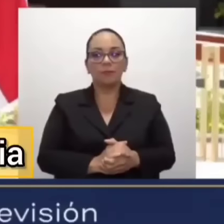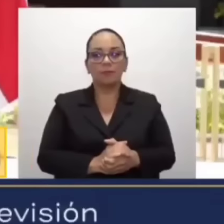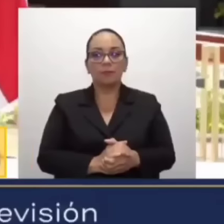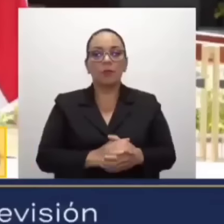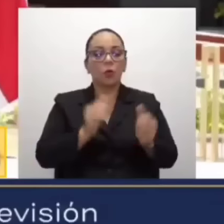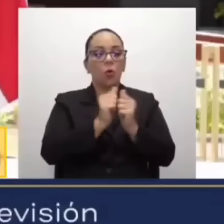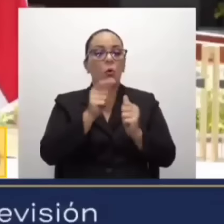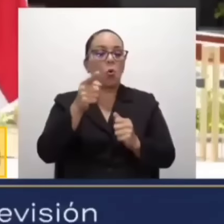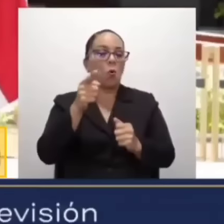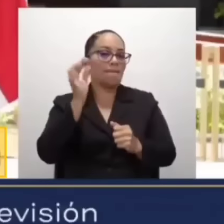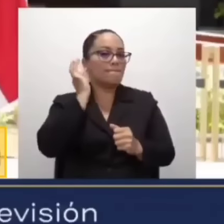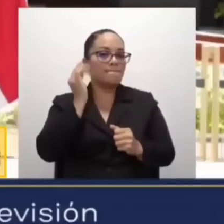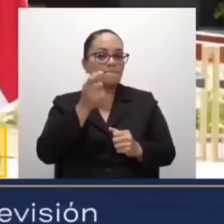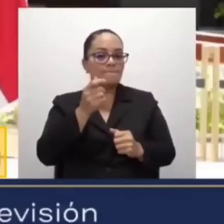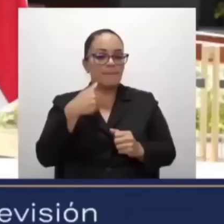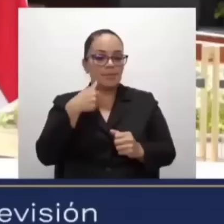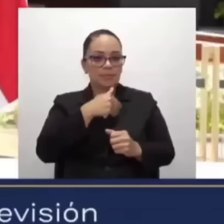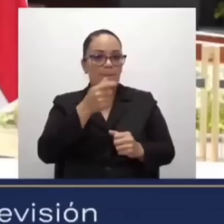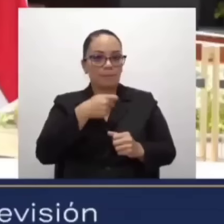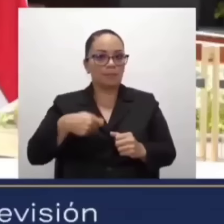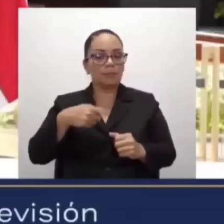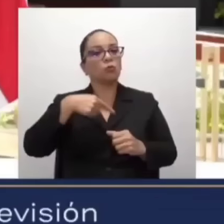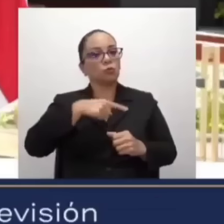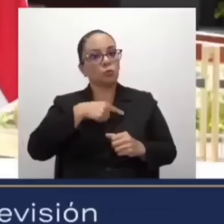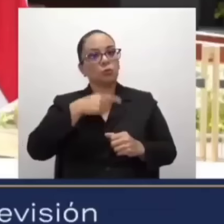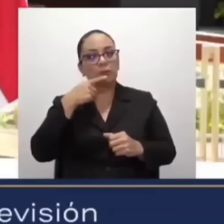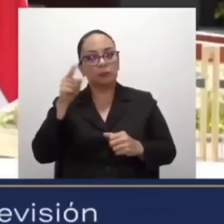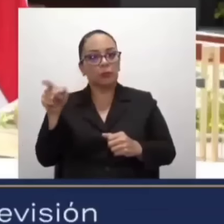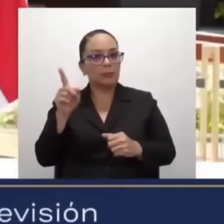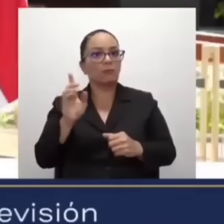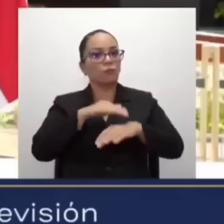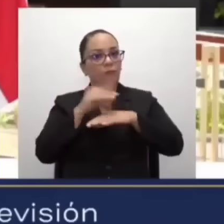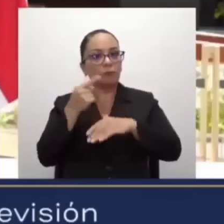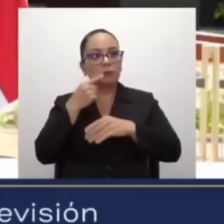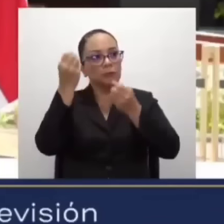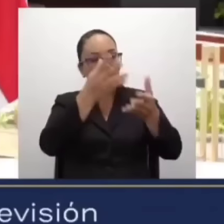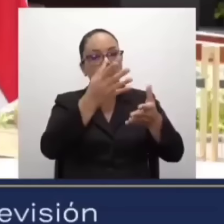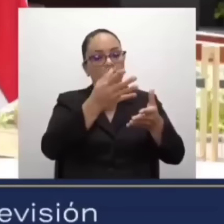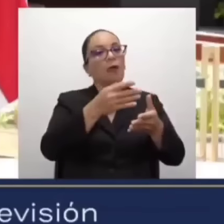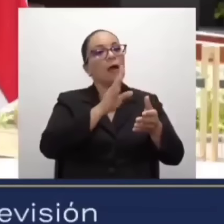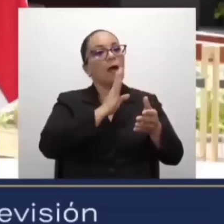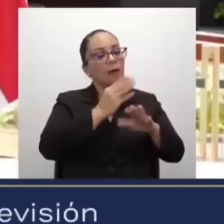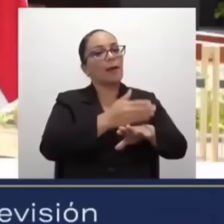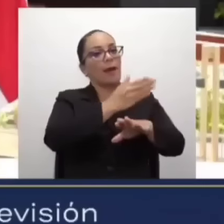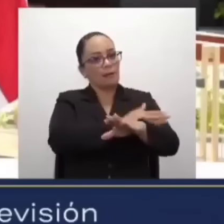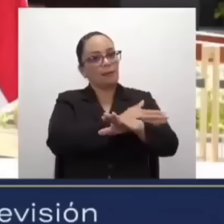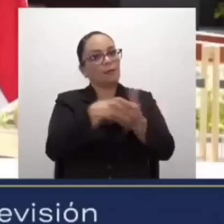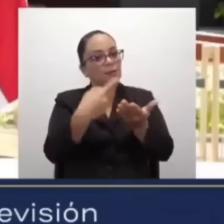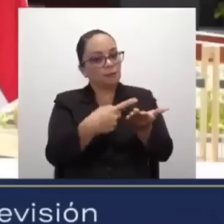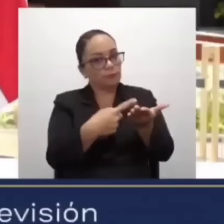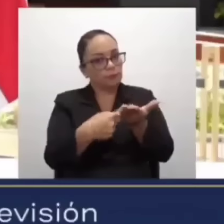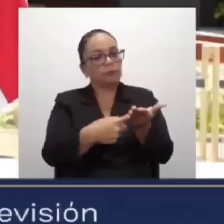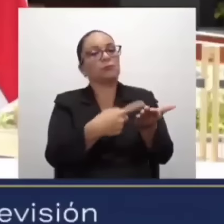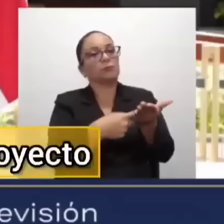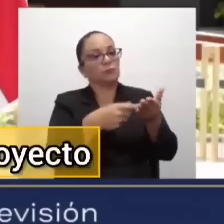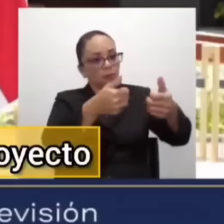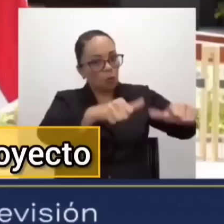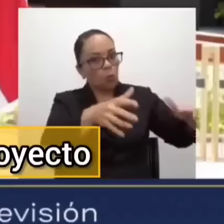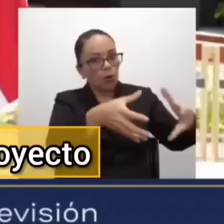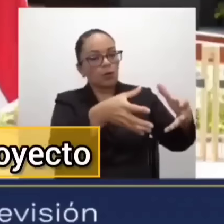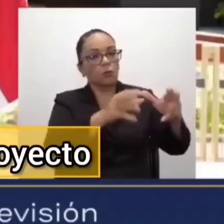Presidencia le hemos expresado a los diputados que sería importante que nos habláramos antes, nos habláramos con el MISID para ponernos de acuerdo o